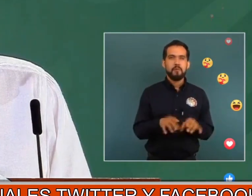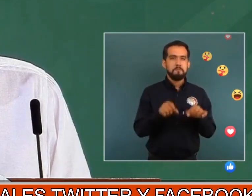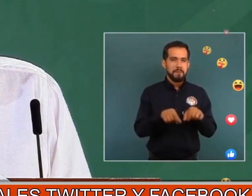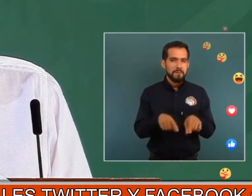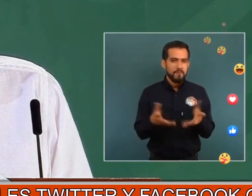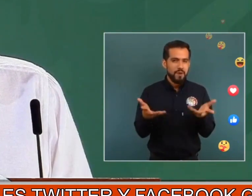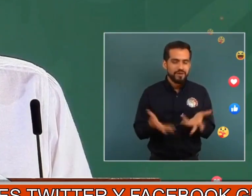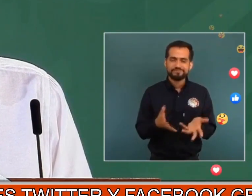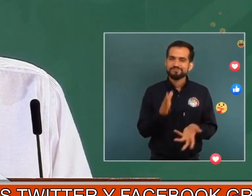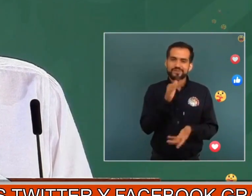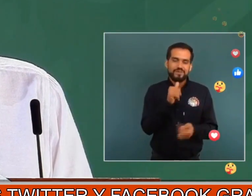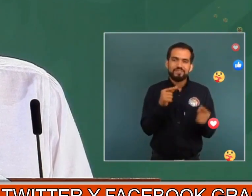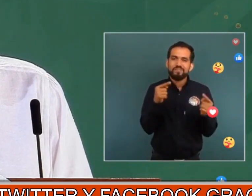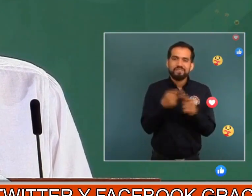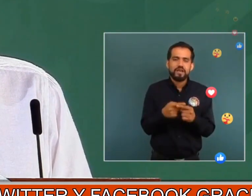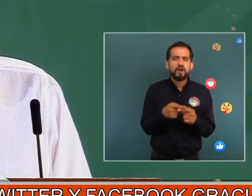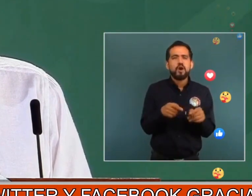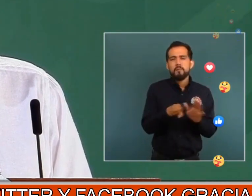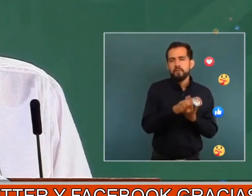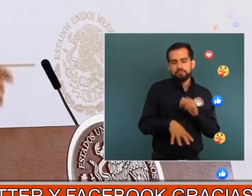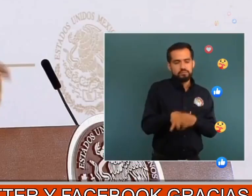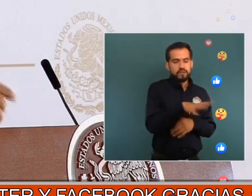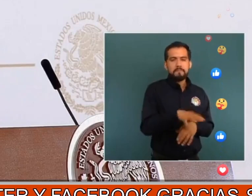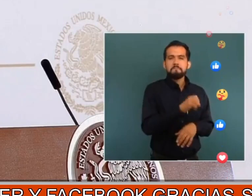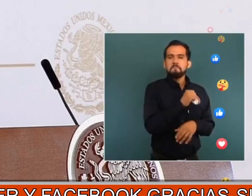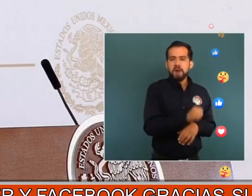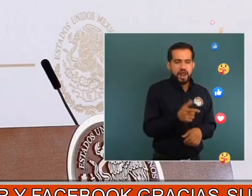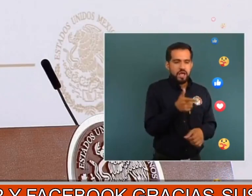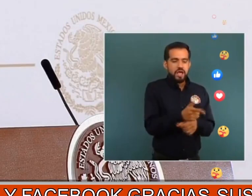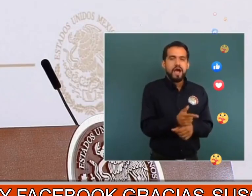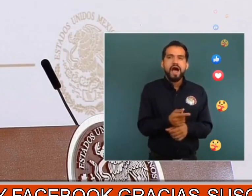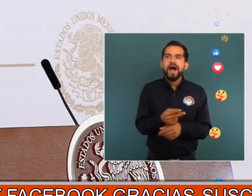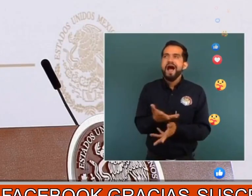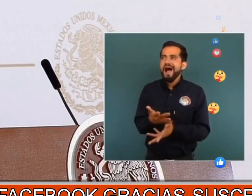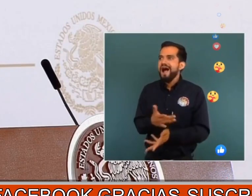que el mal hay que enfrentarlo haciendo el bien